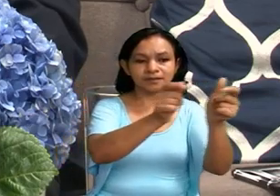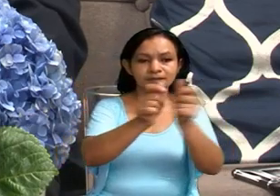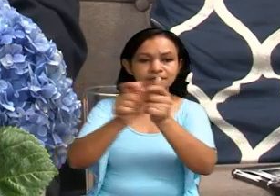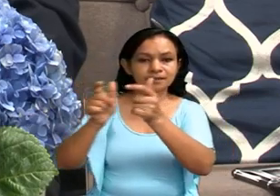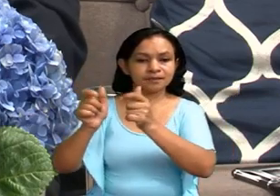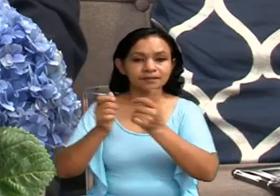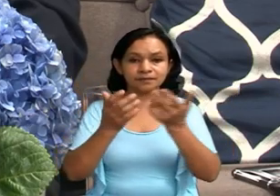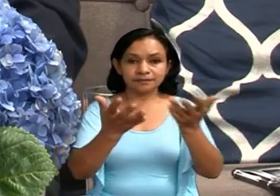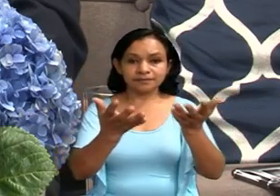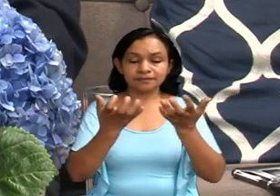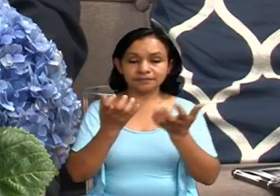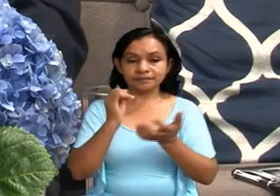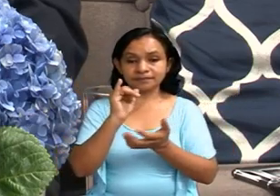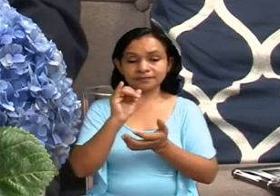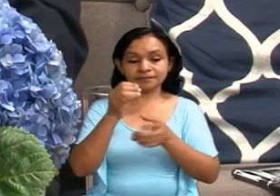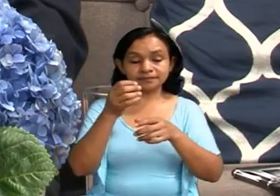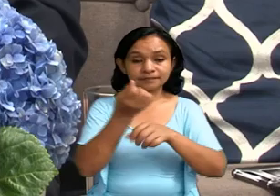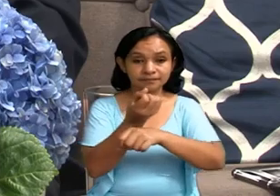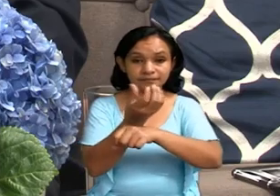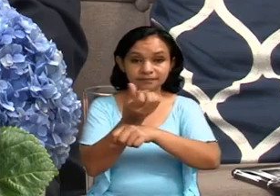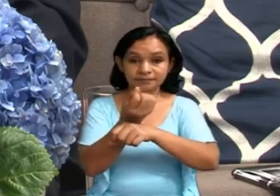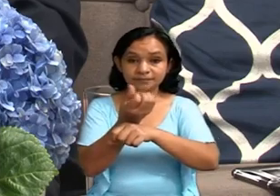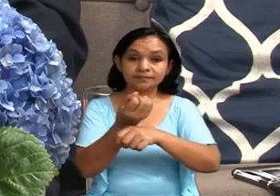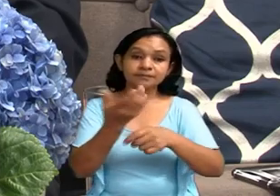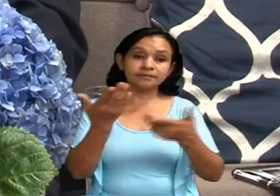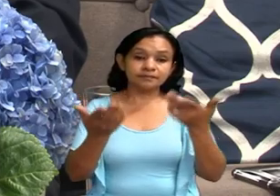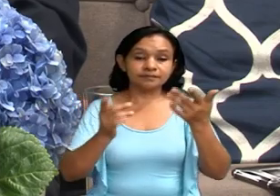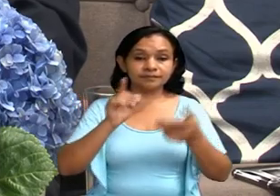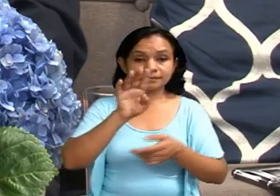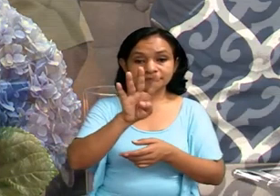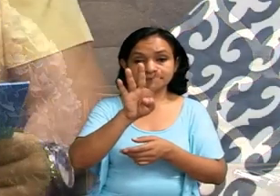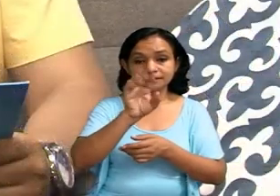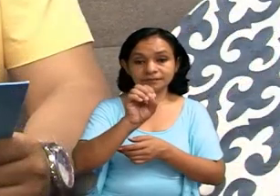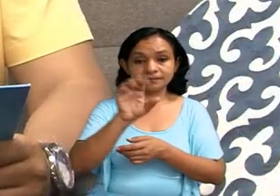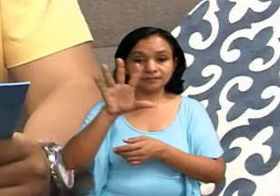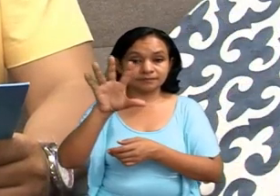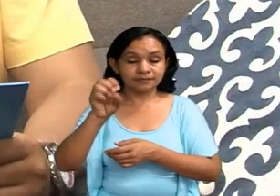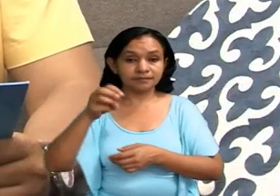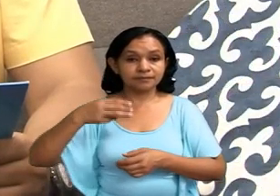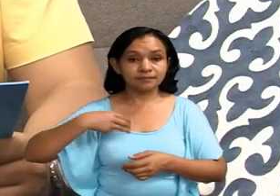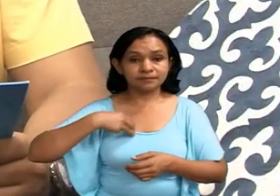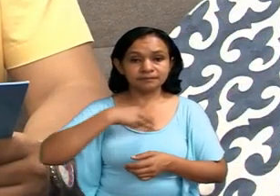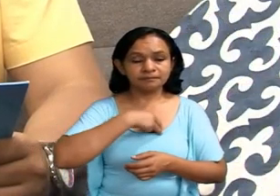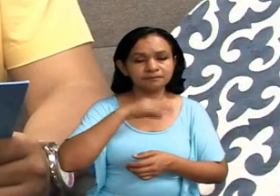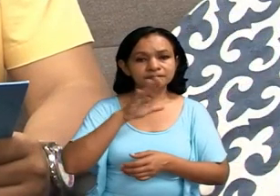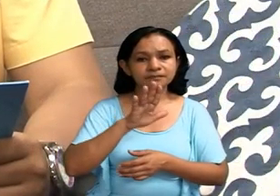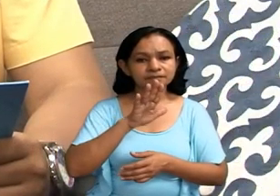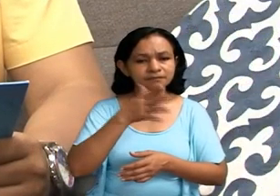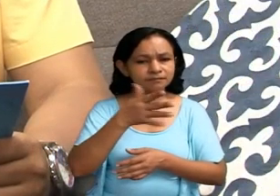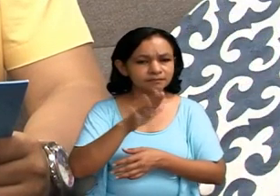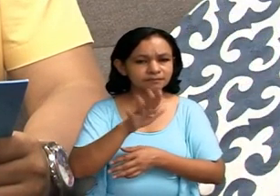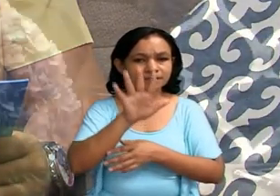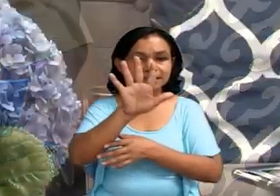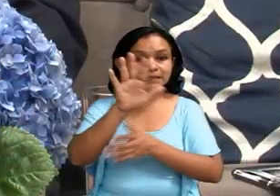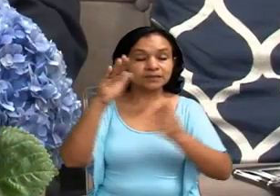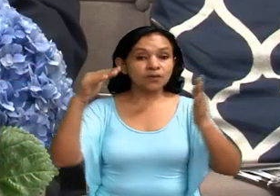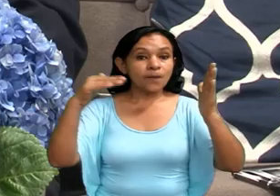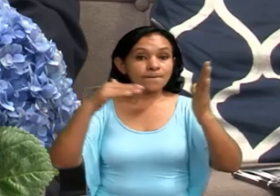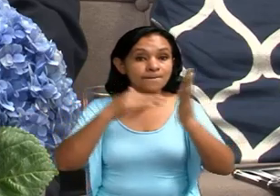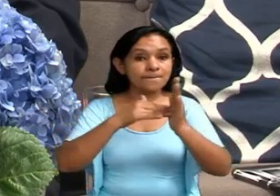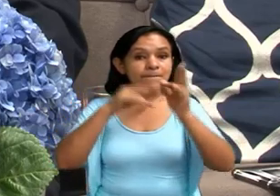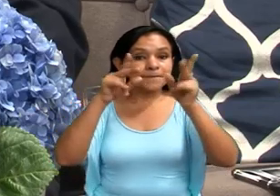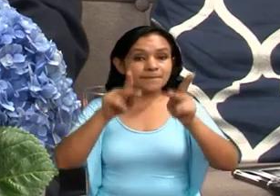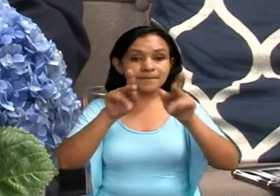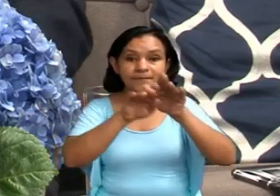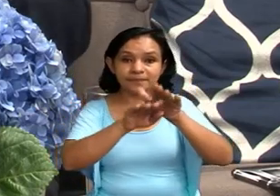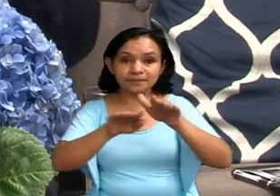los compañeros de UNIFON que más o menos tengan unos 40, 50 miembros, estaríamos hablando de casi 5.000 personas adicionales. O